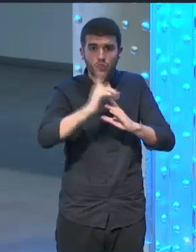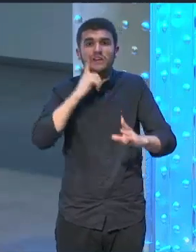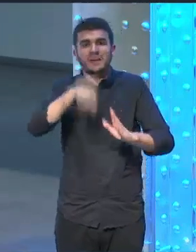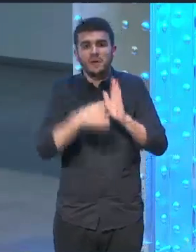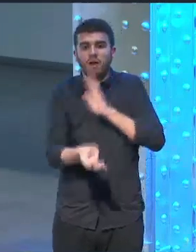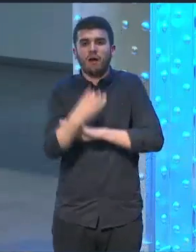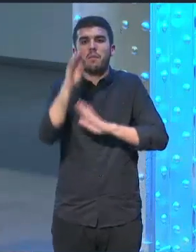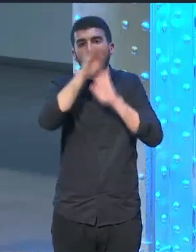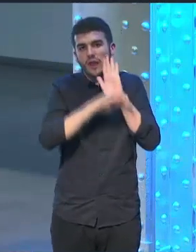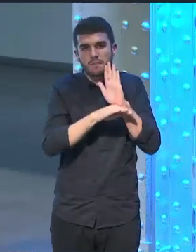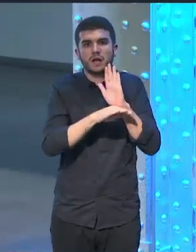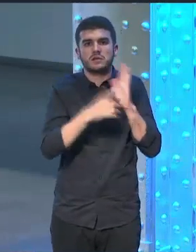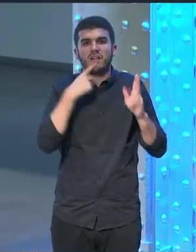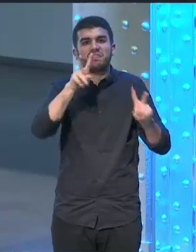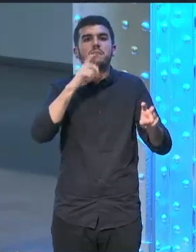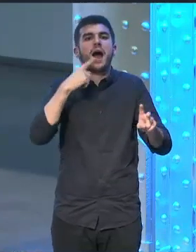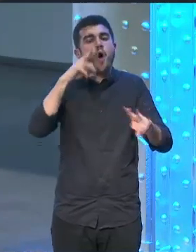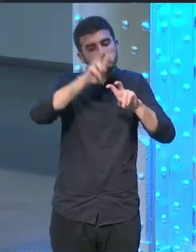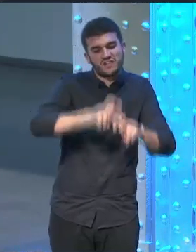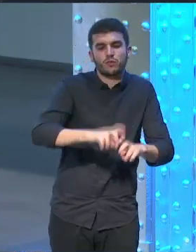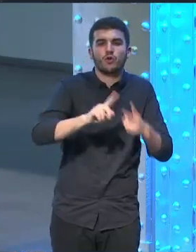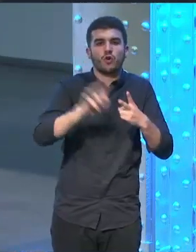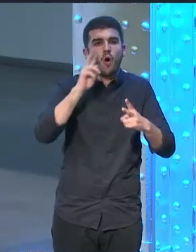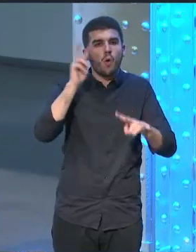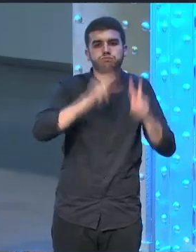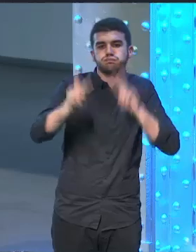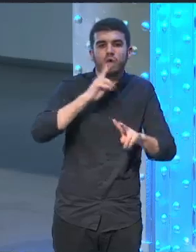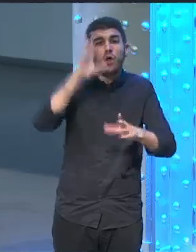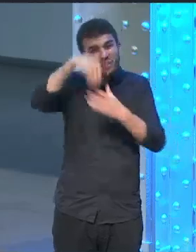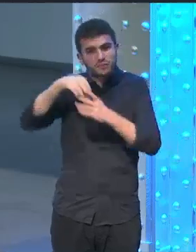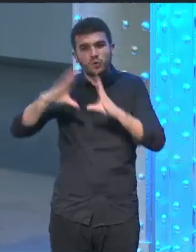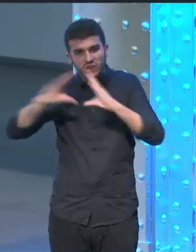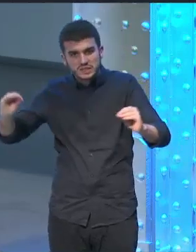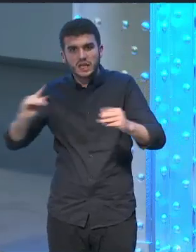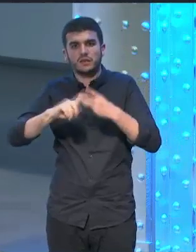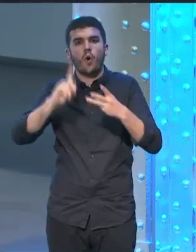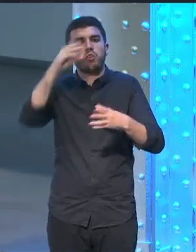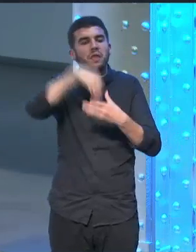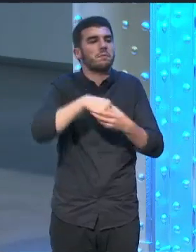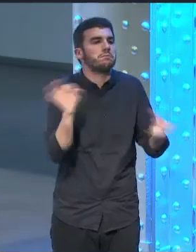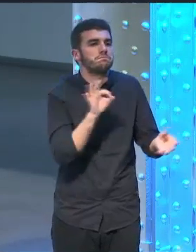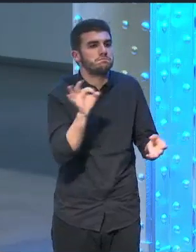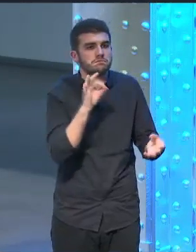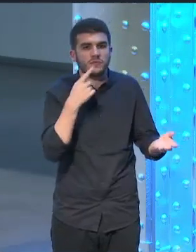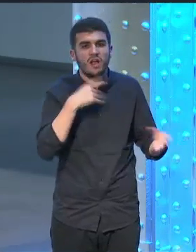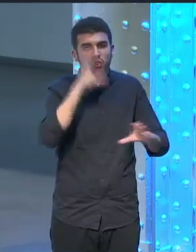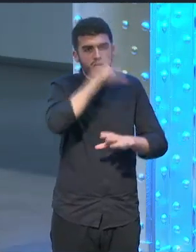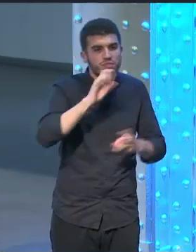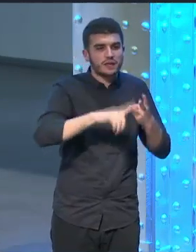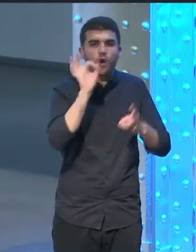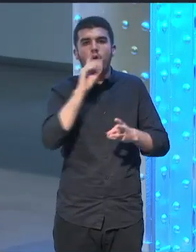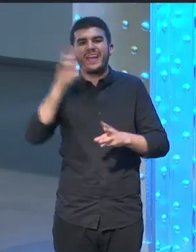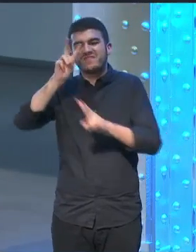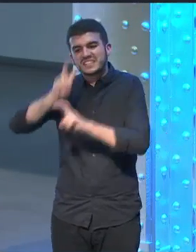programas, por ejemplo, los observatorios dentro de las universidades, dentro de las ciencias, dentro de la